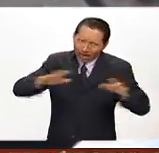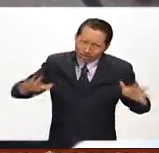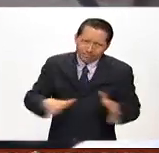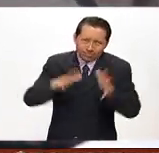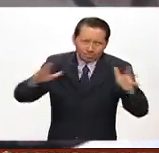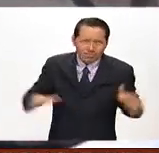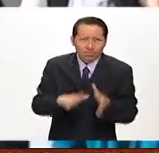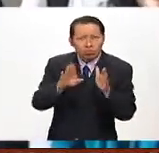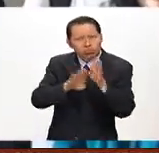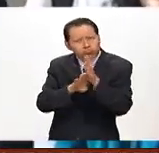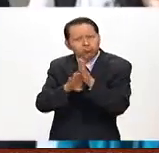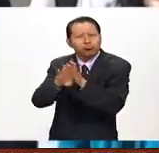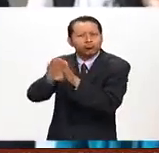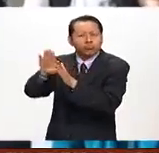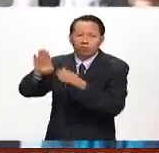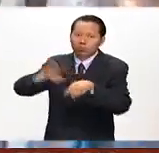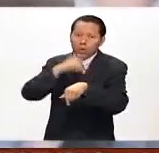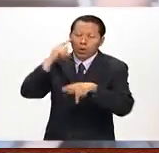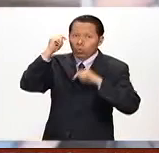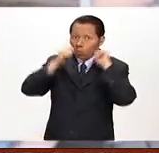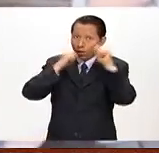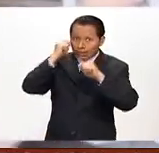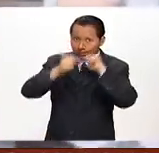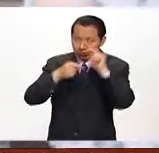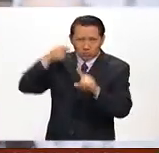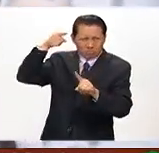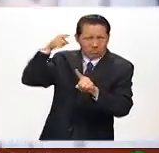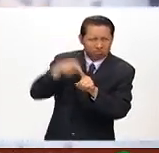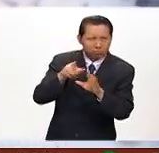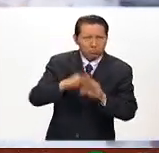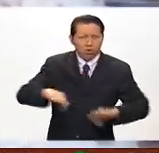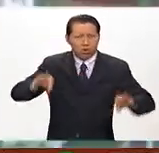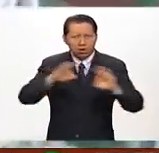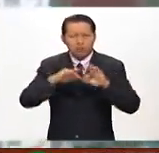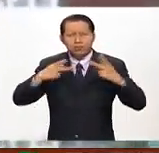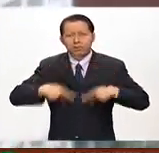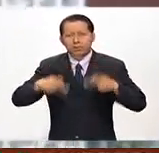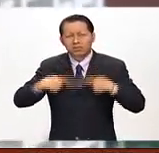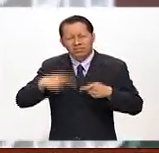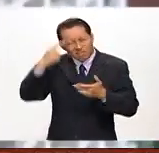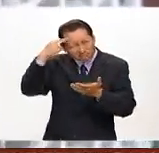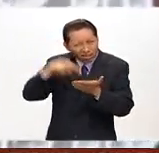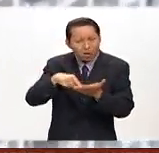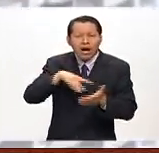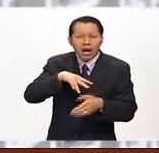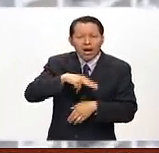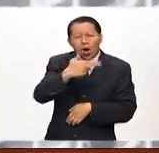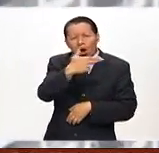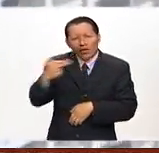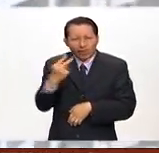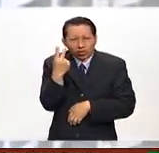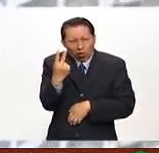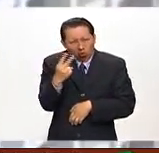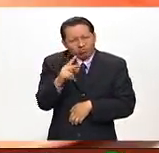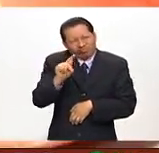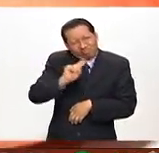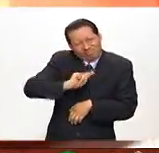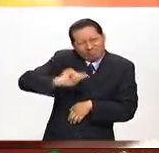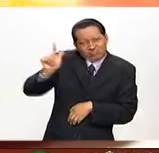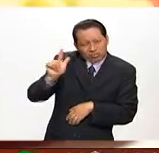es un factor de desarrollo de la sociedad. Se van a abrir, se van a mejorar, creo que 2 hoteles de superlujo, campos de